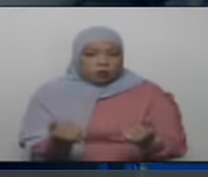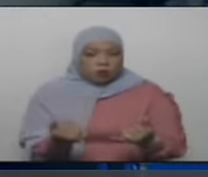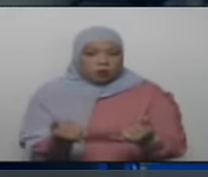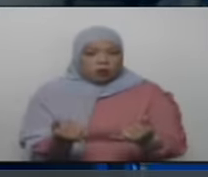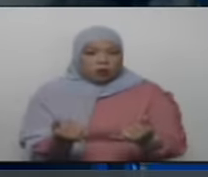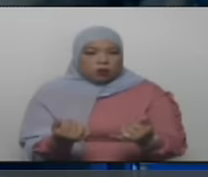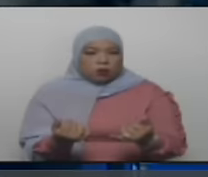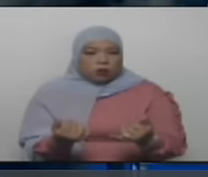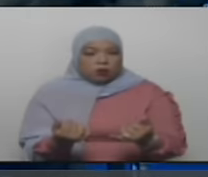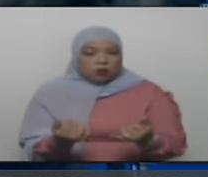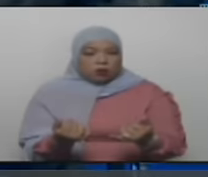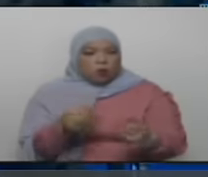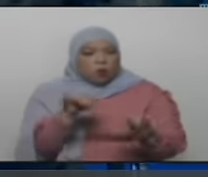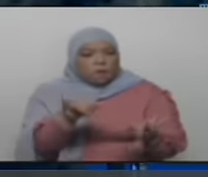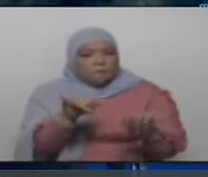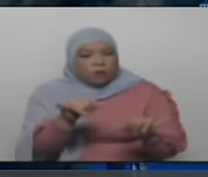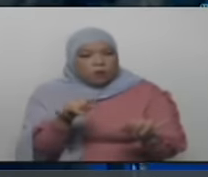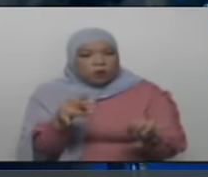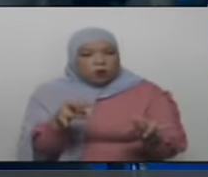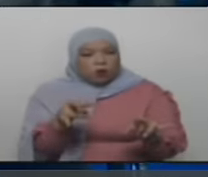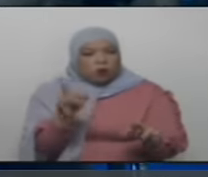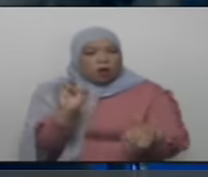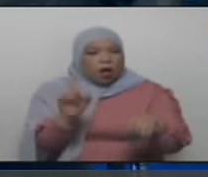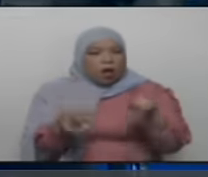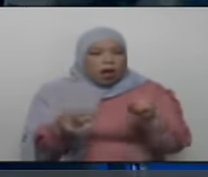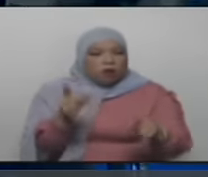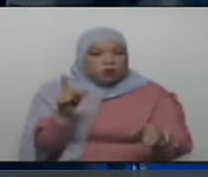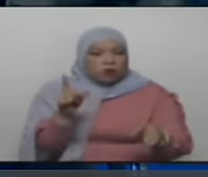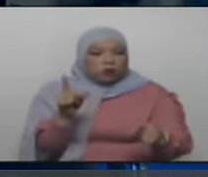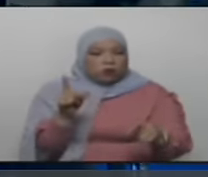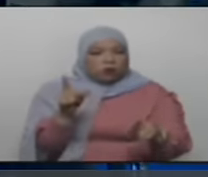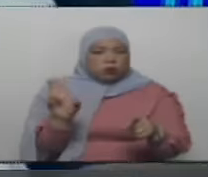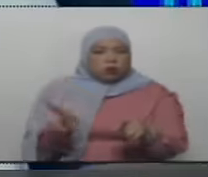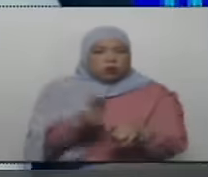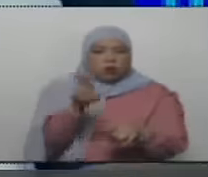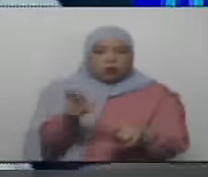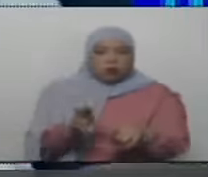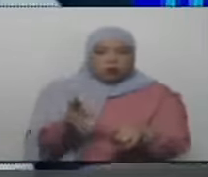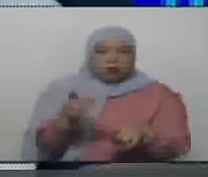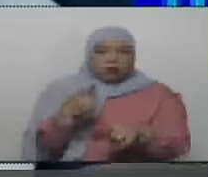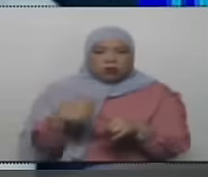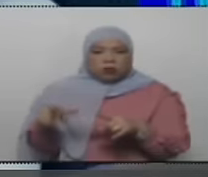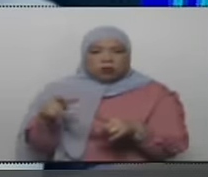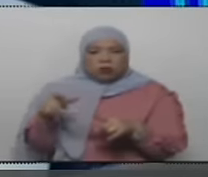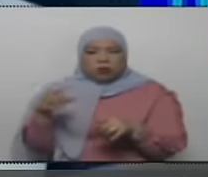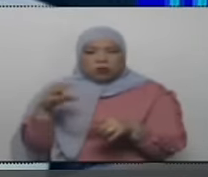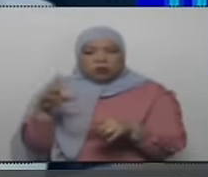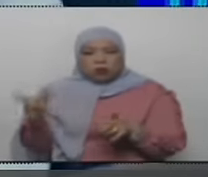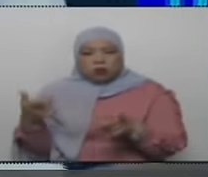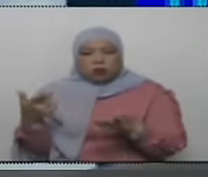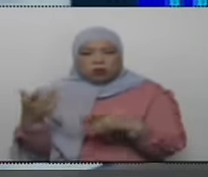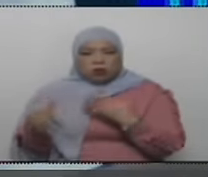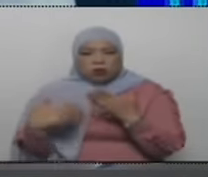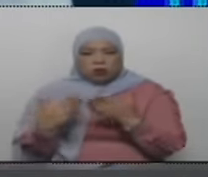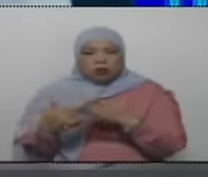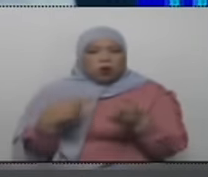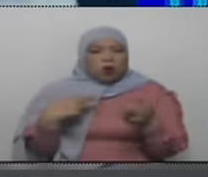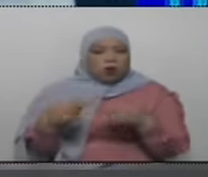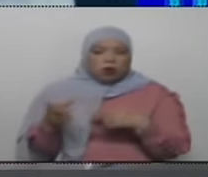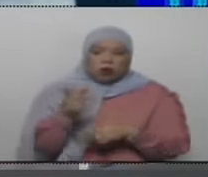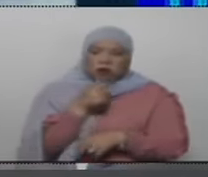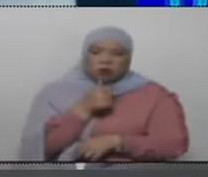los hoteles son los mismos o tienen algún, fueron utilizados en alguna oportunidad para Operación Gedeón u otra? ¿Hay alguna vinculación? No,